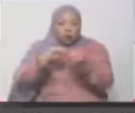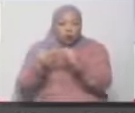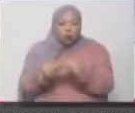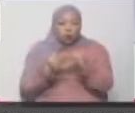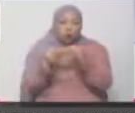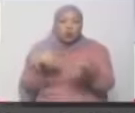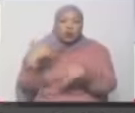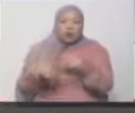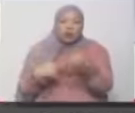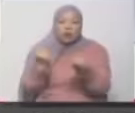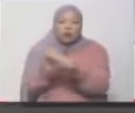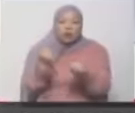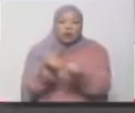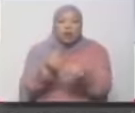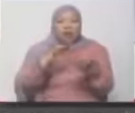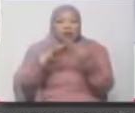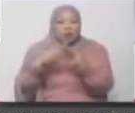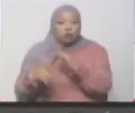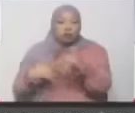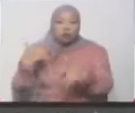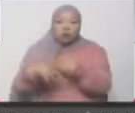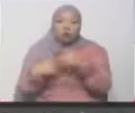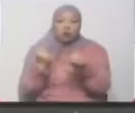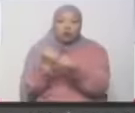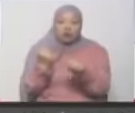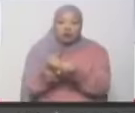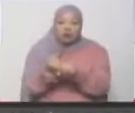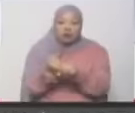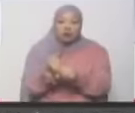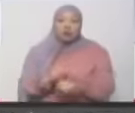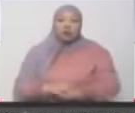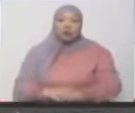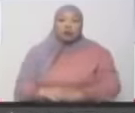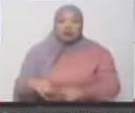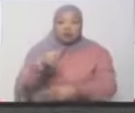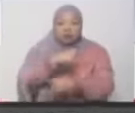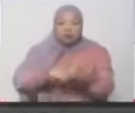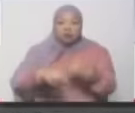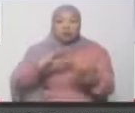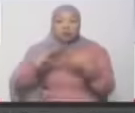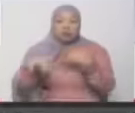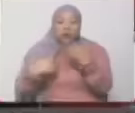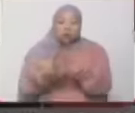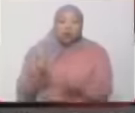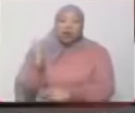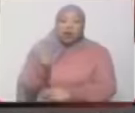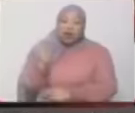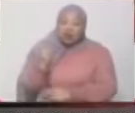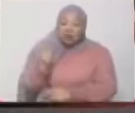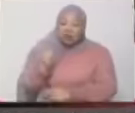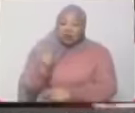lógica territorial de las comunas y de los consejos comunales y de los circuitos comunales, que es una de las tareas que usted nos ha dado.